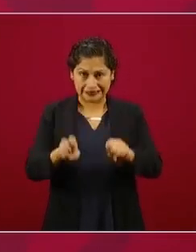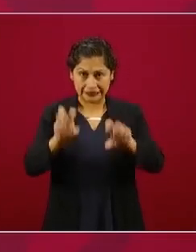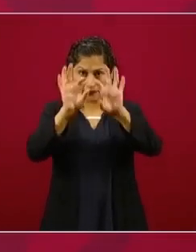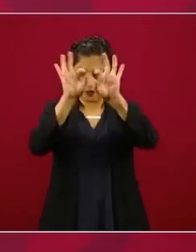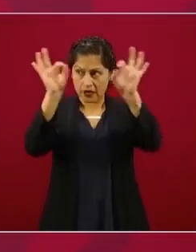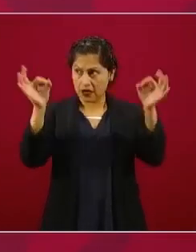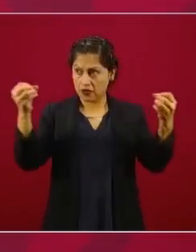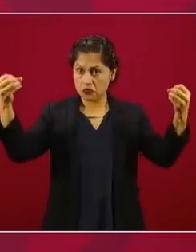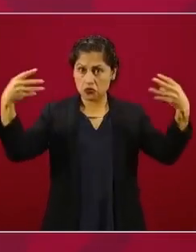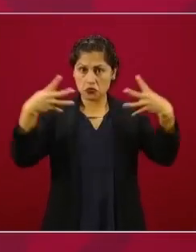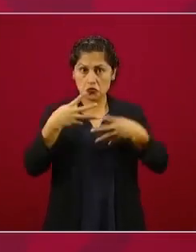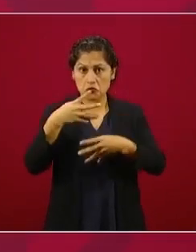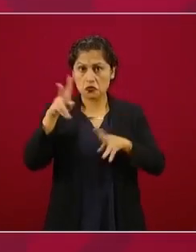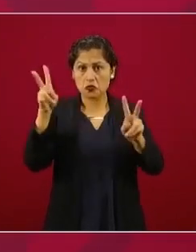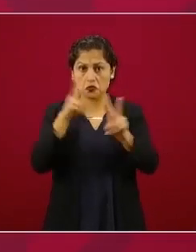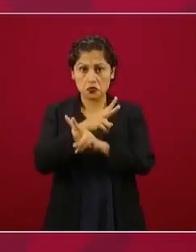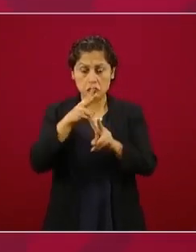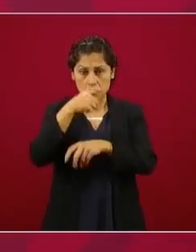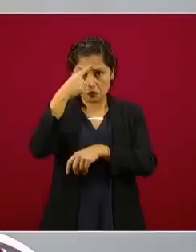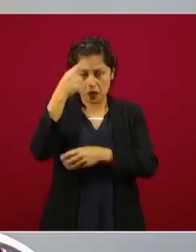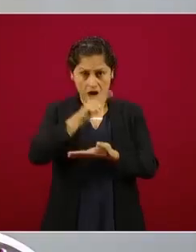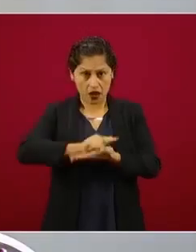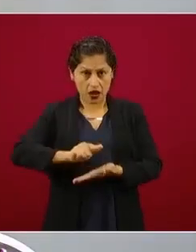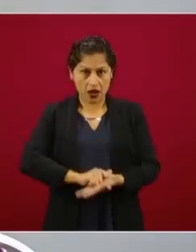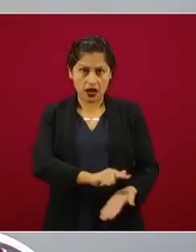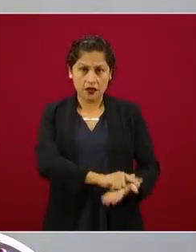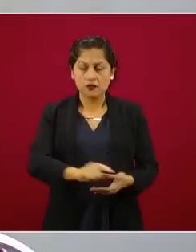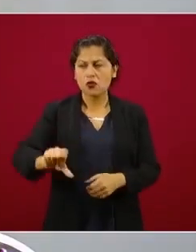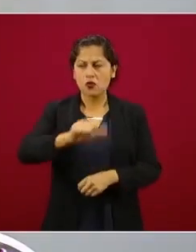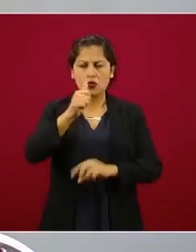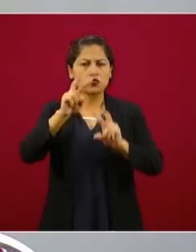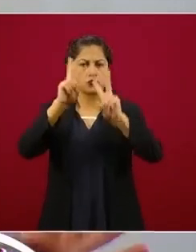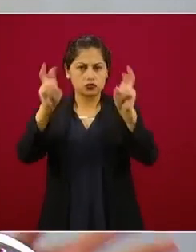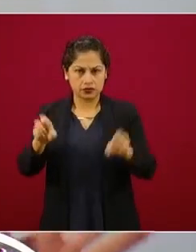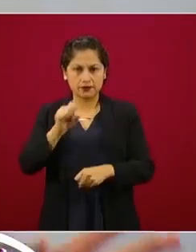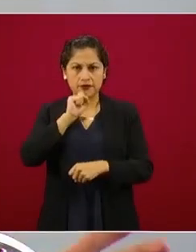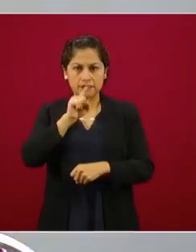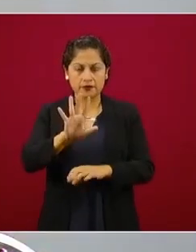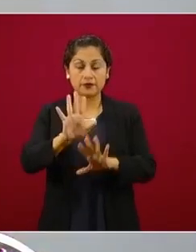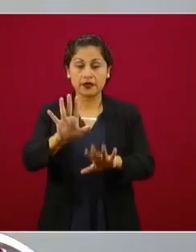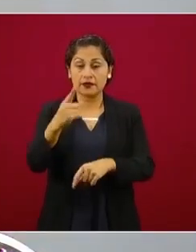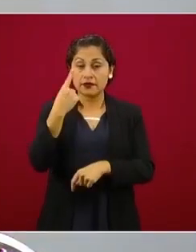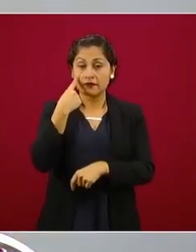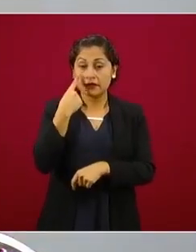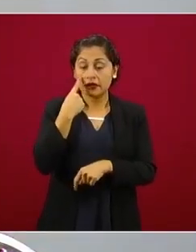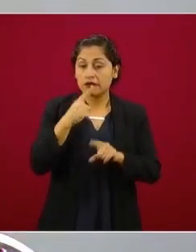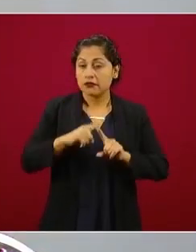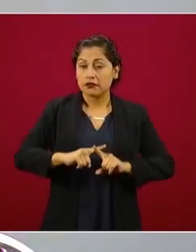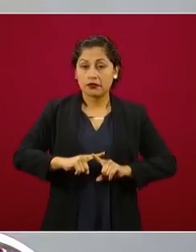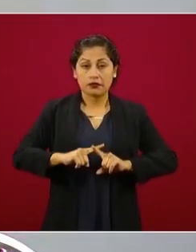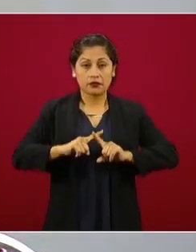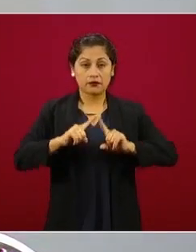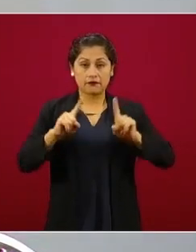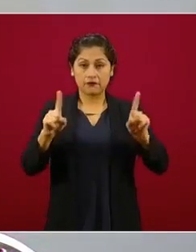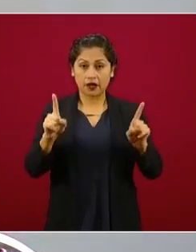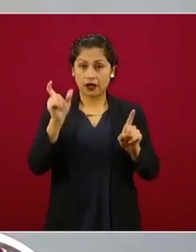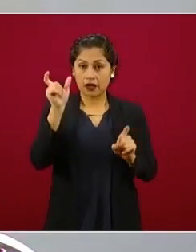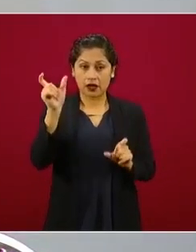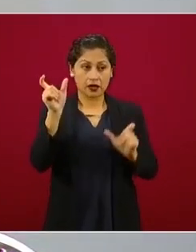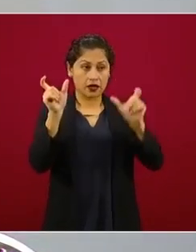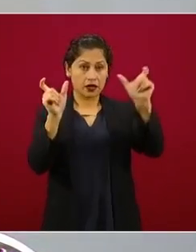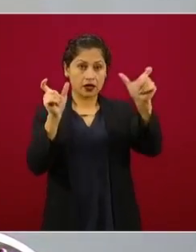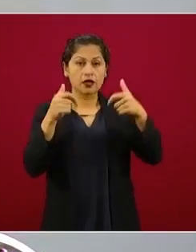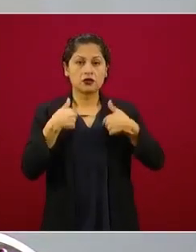otras cosas. Existe una importante diferencia entre dos conceptos que explicaré de manera